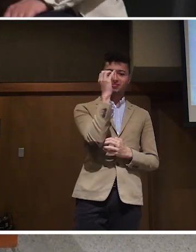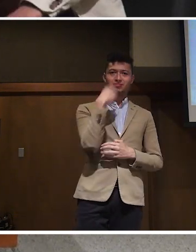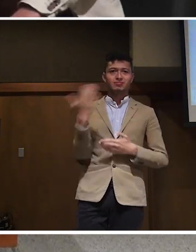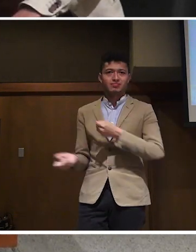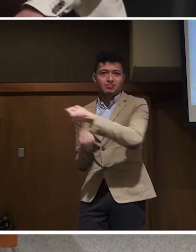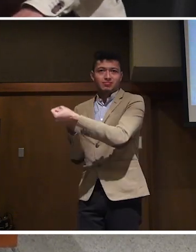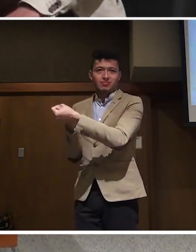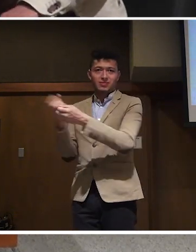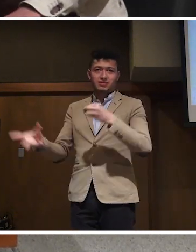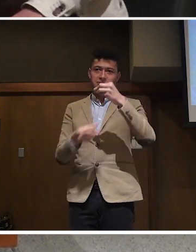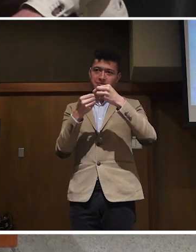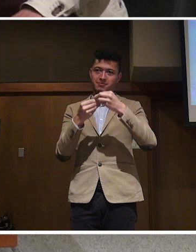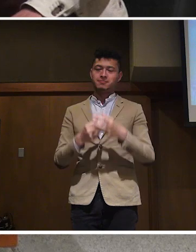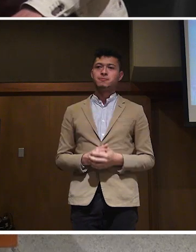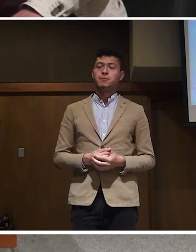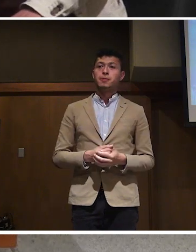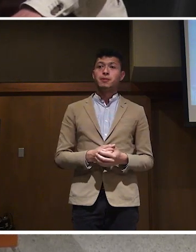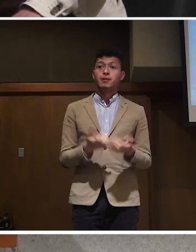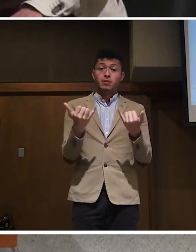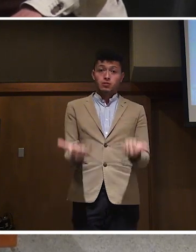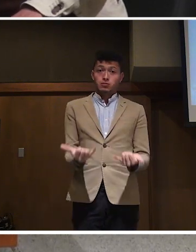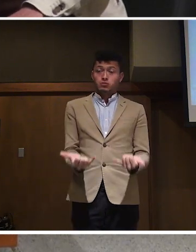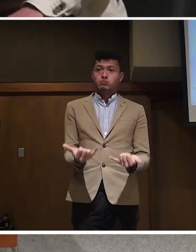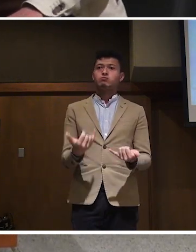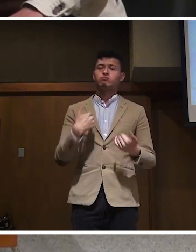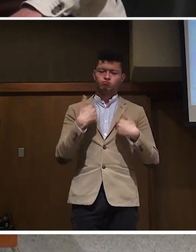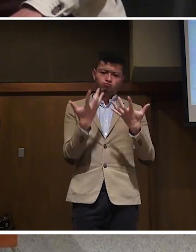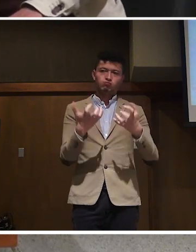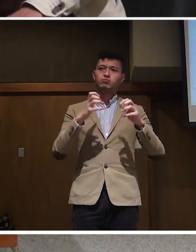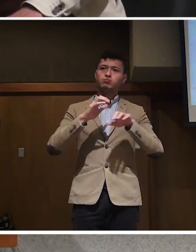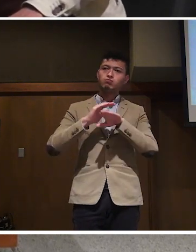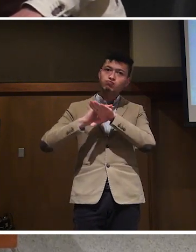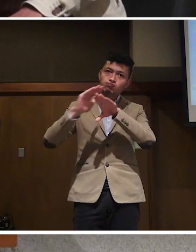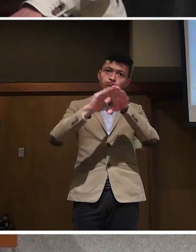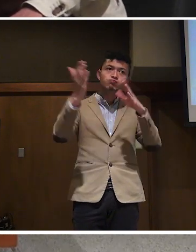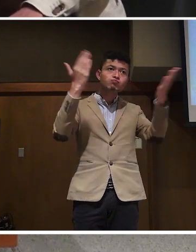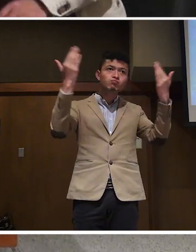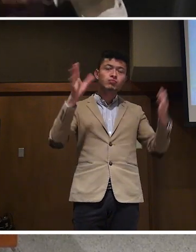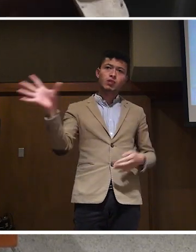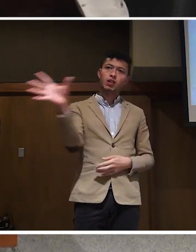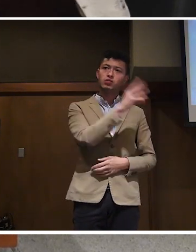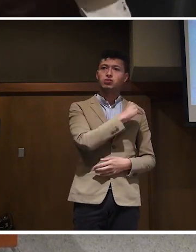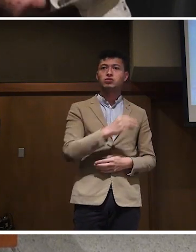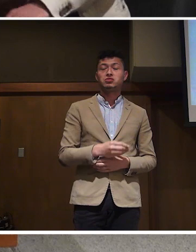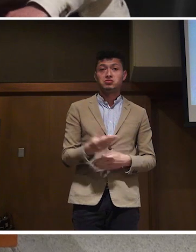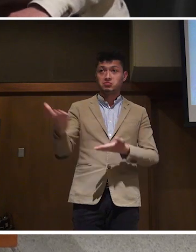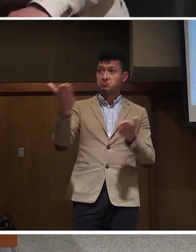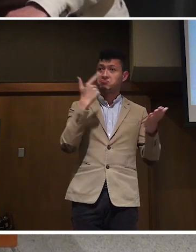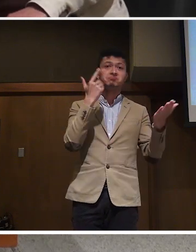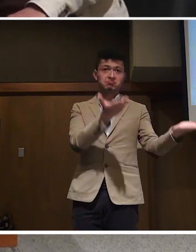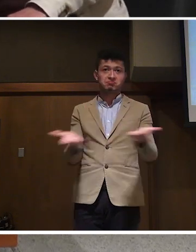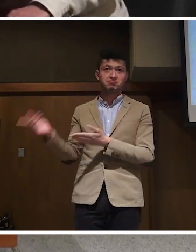Desde luego quiero cursarles a cada uno de ustedes una invitación muy cordial a visitar